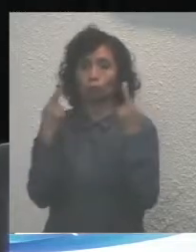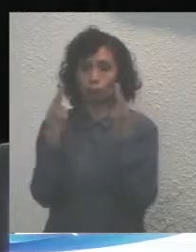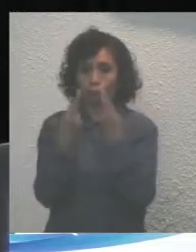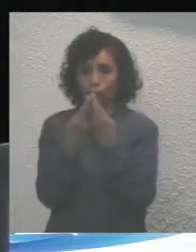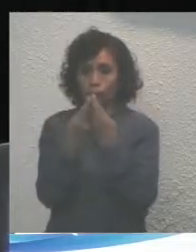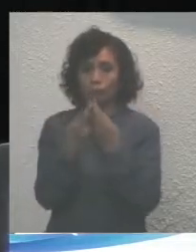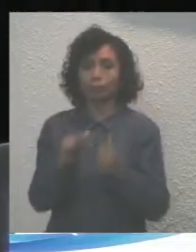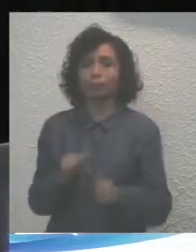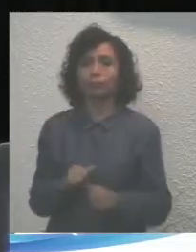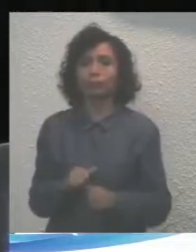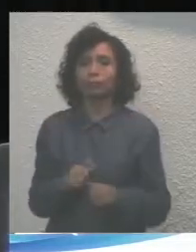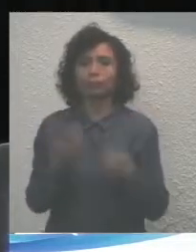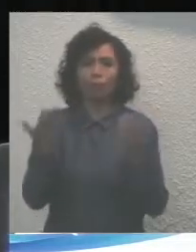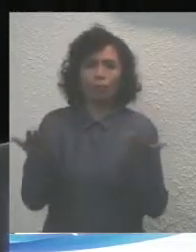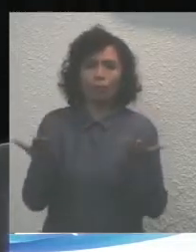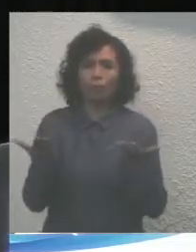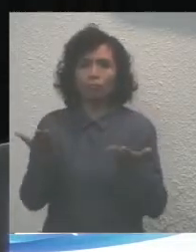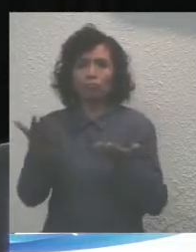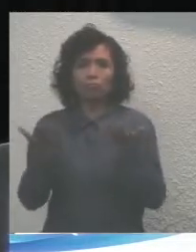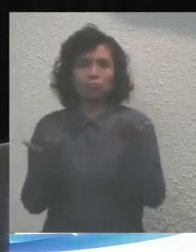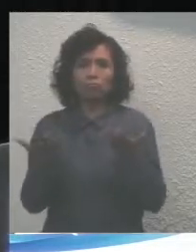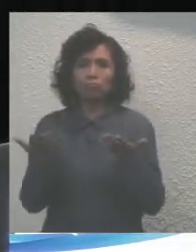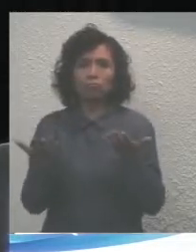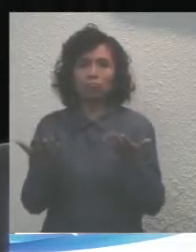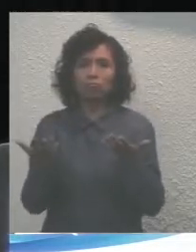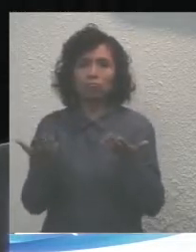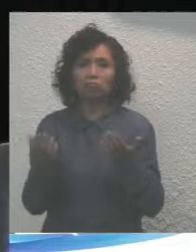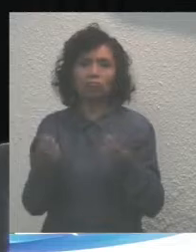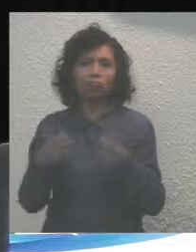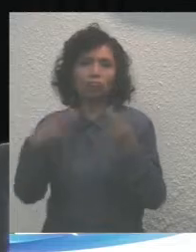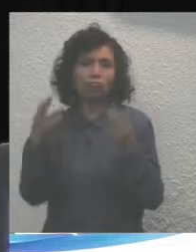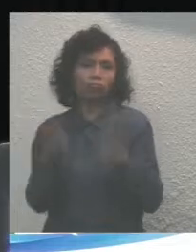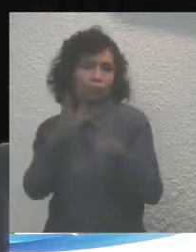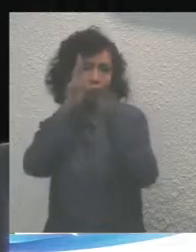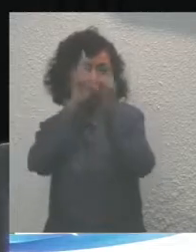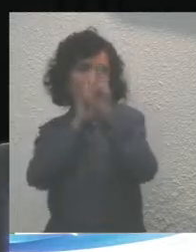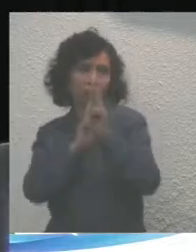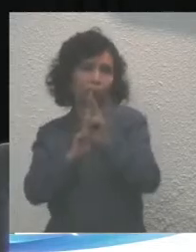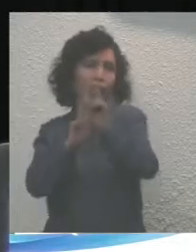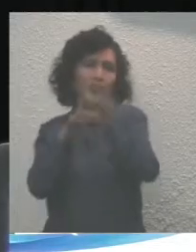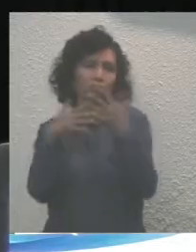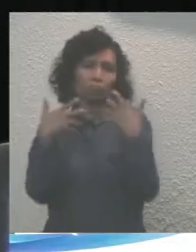recinto no se reduce a una mera ceremonia protocolaria.